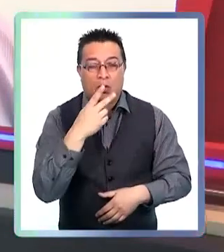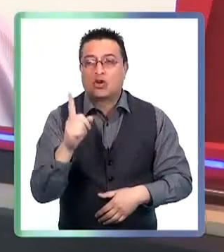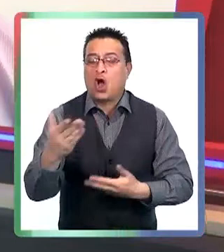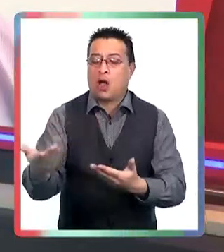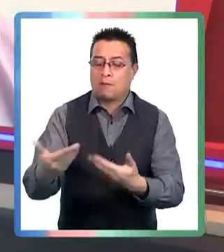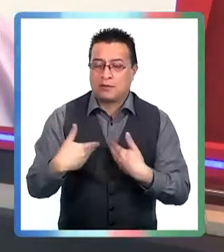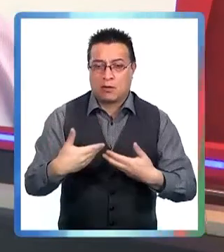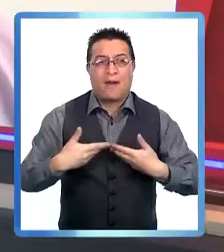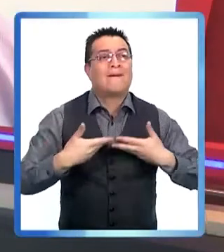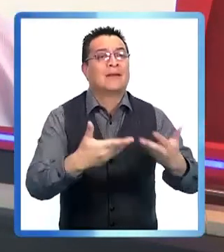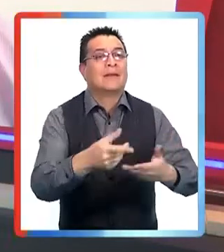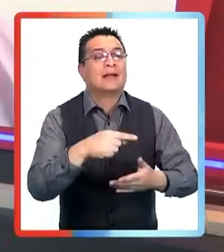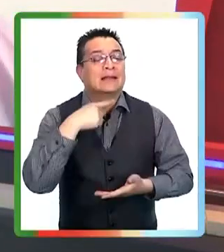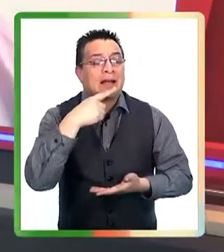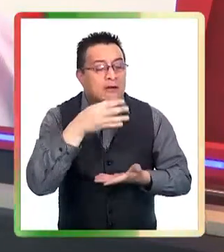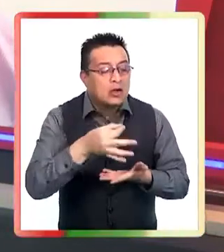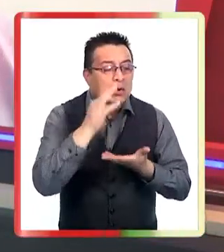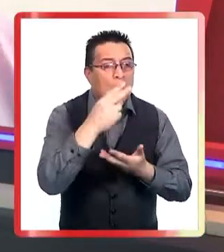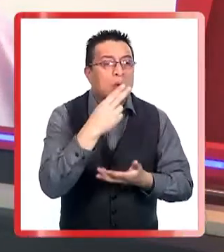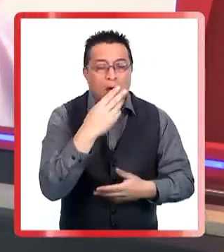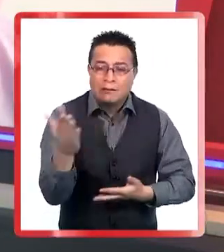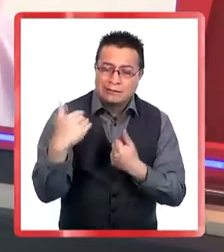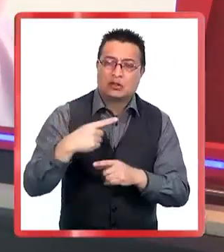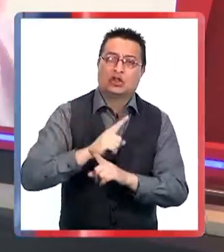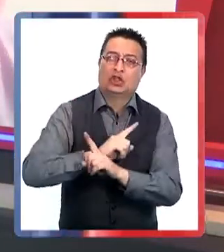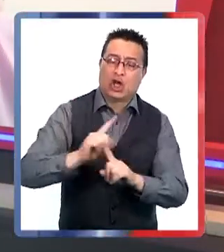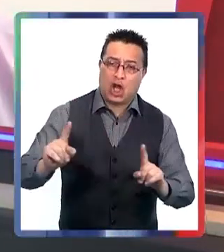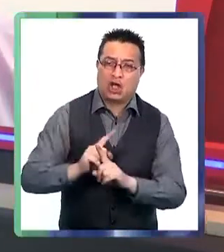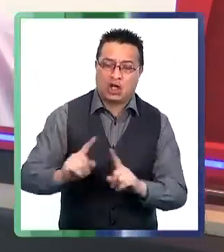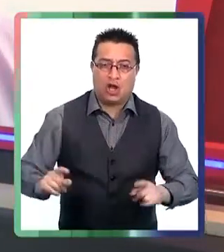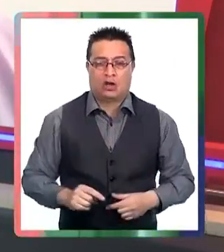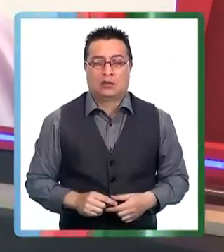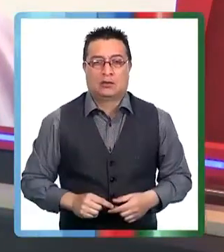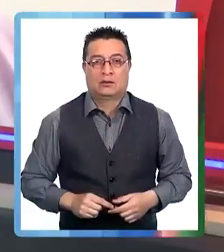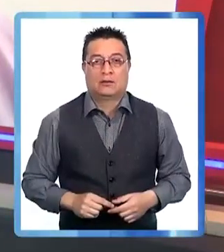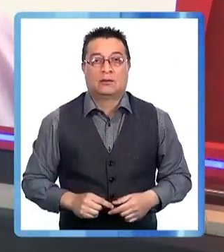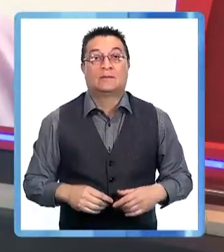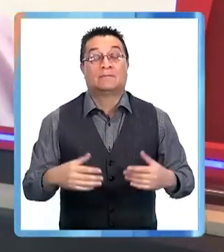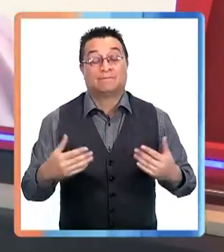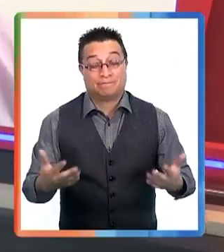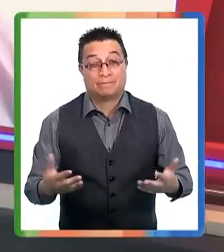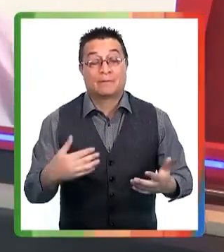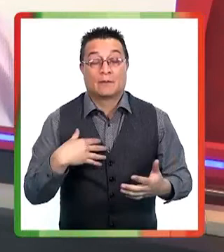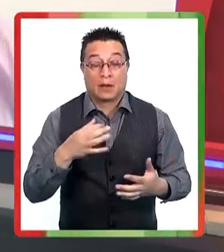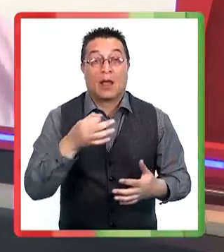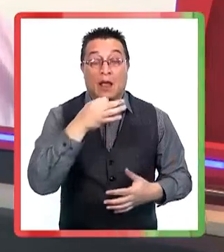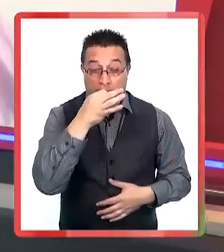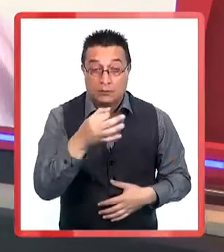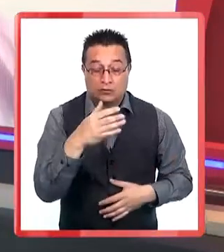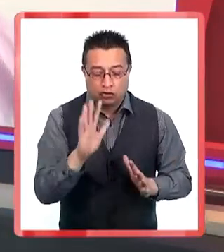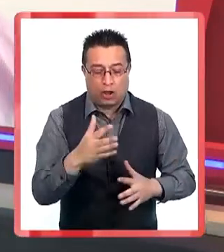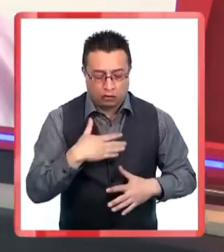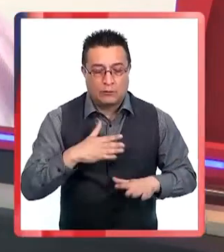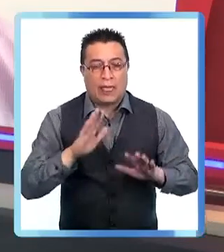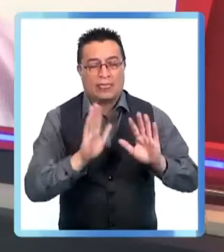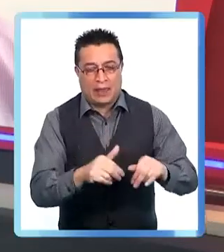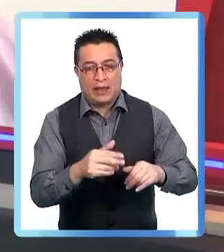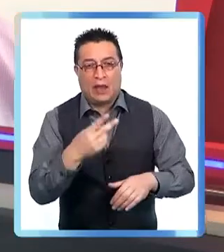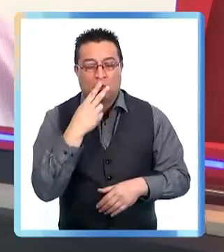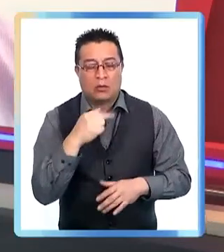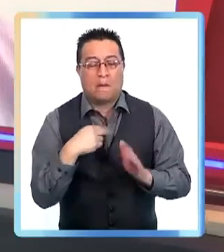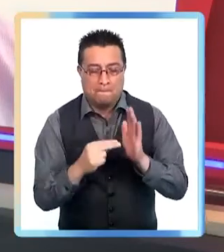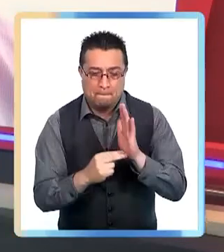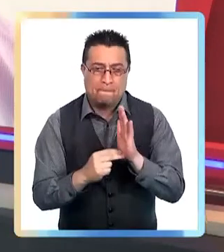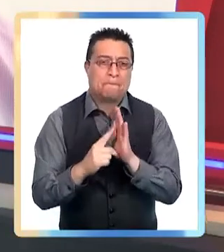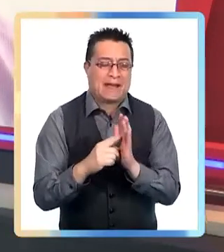no me ofrezcan, no me inviten a tomar un cafecito y fumar un cigarrillo. ¿Ya? Diga, estoy dejando de fumar y quiero